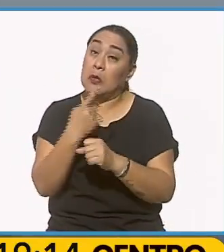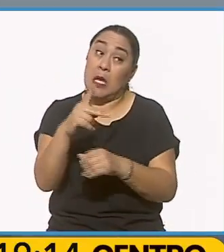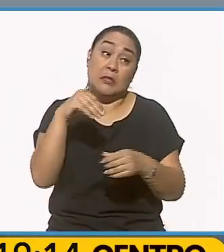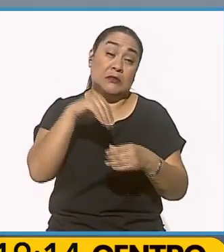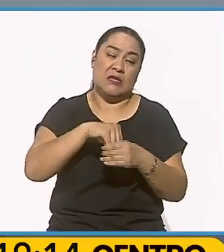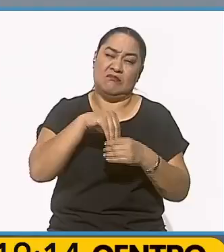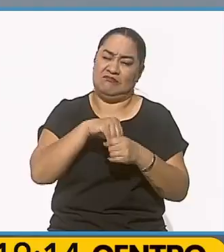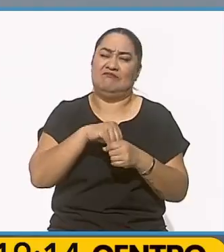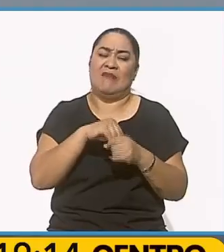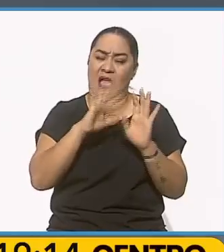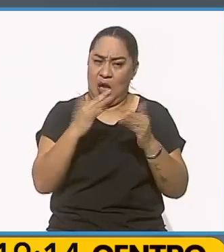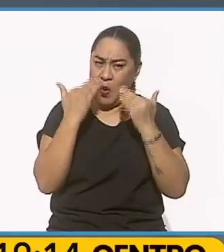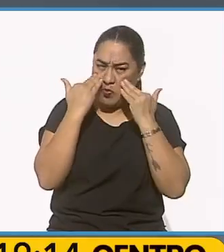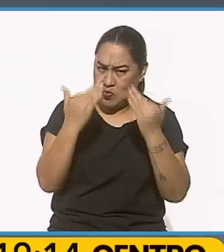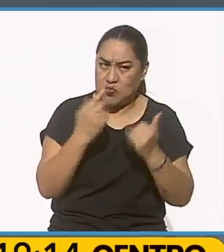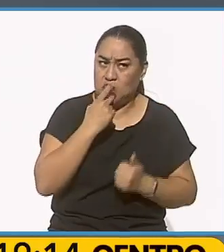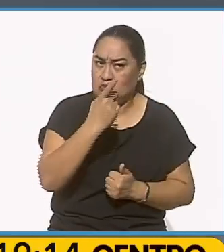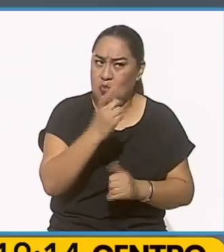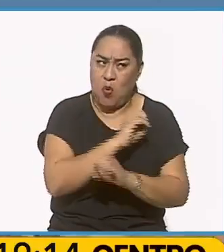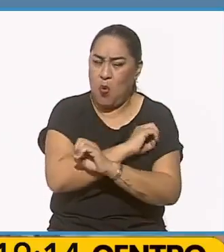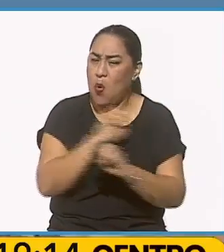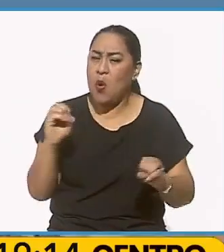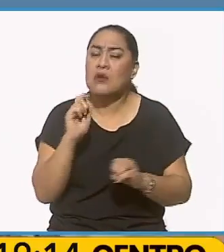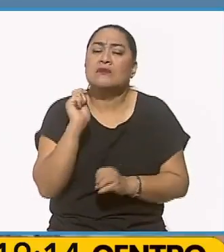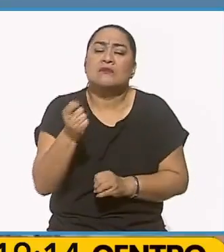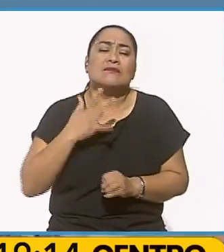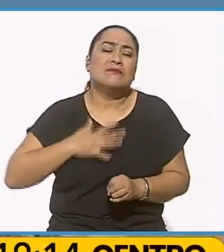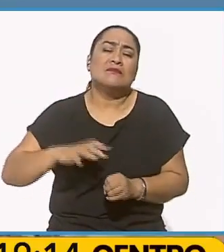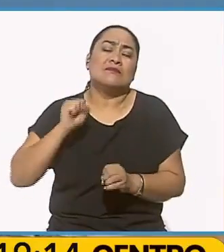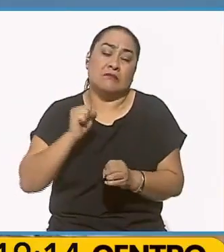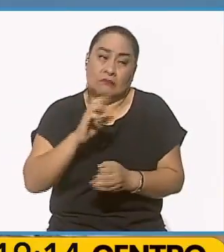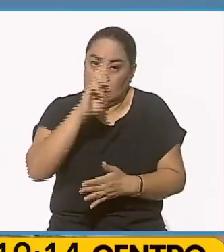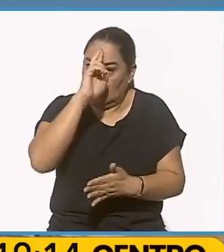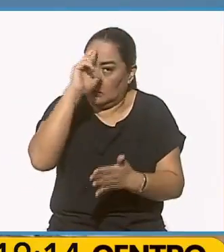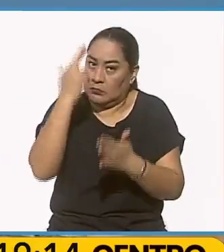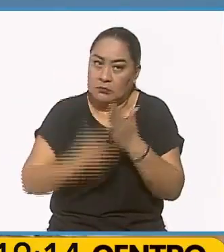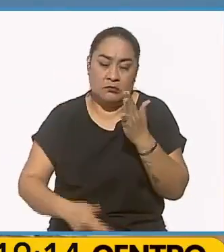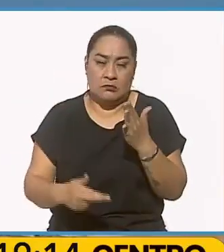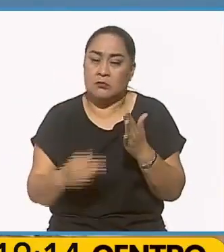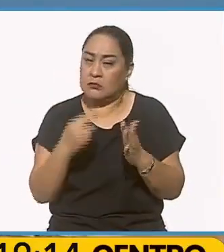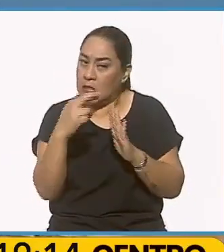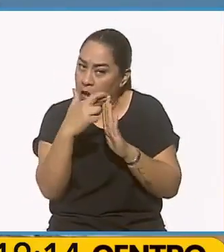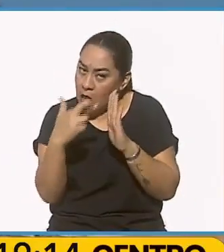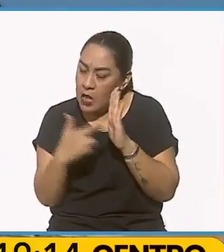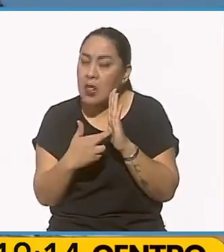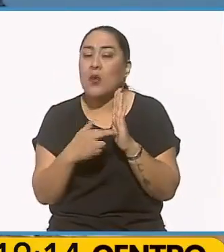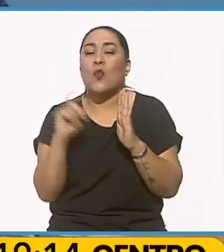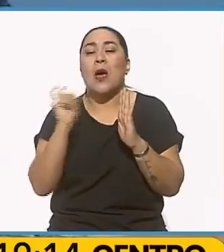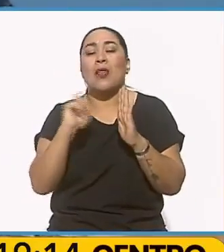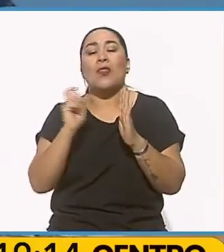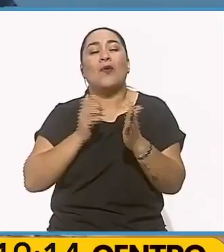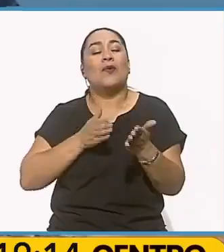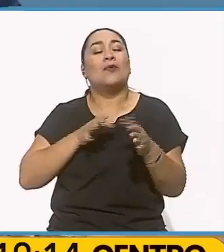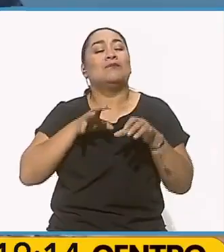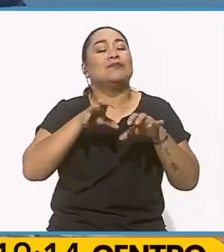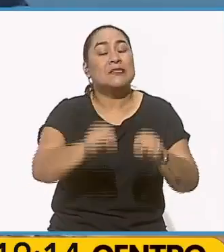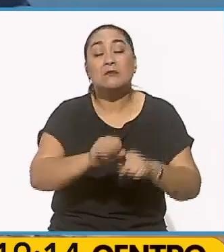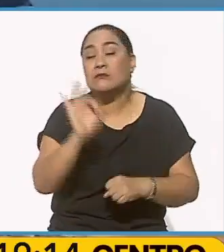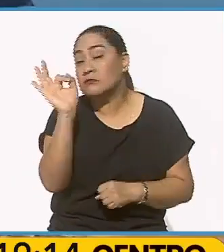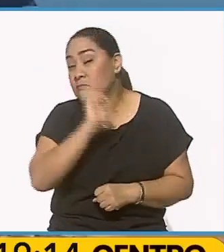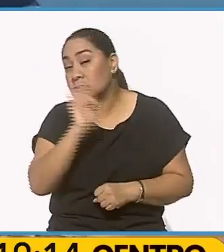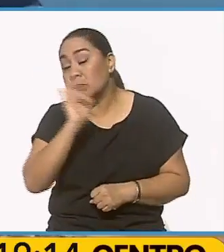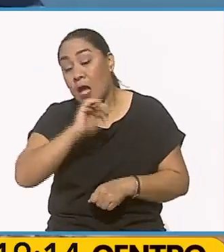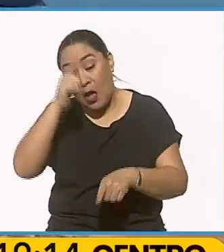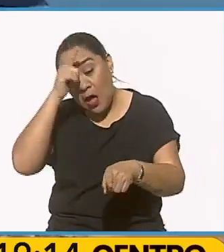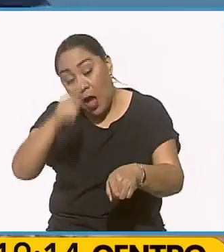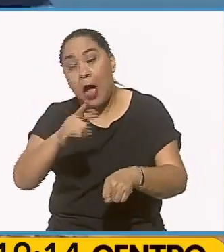y que no se han dado a conocer a la opinión pública, que violan todos los protocolos de interceptación, si estuviéramos en el caso de que se